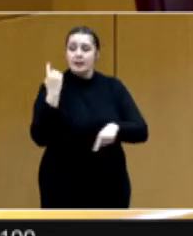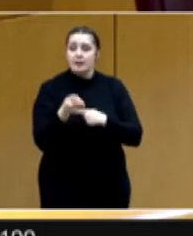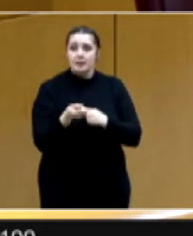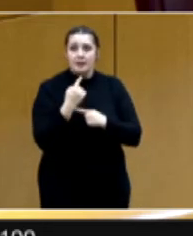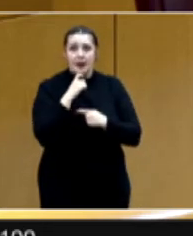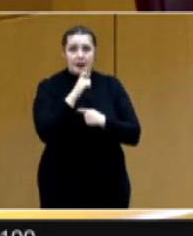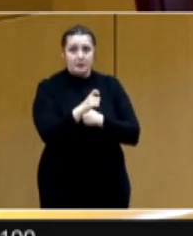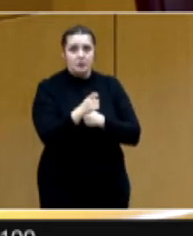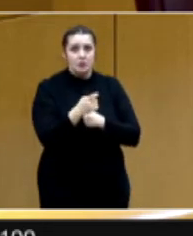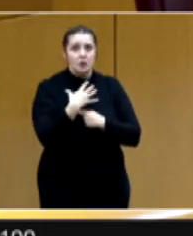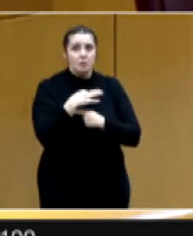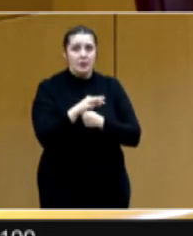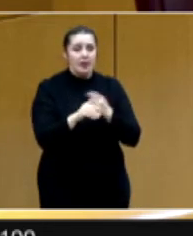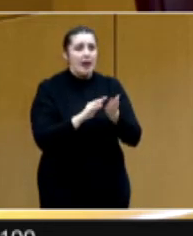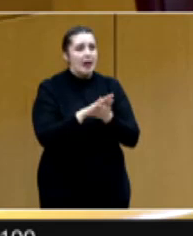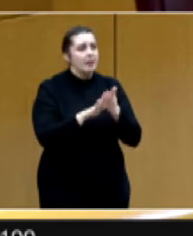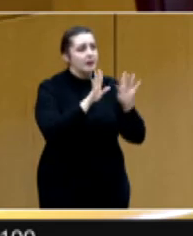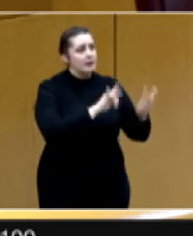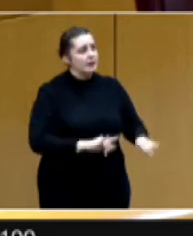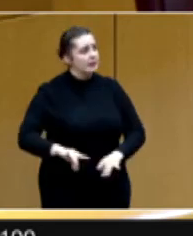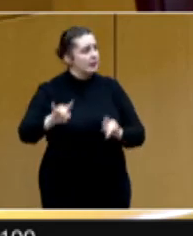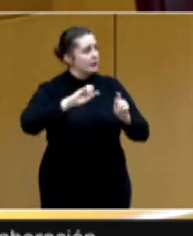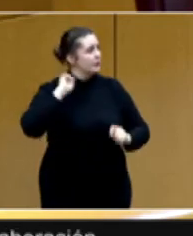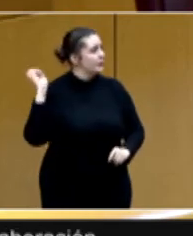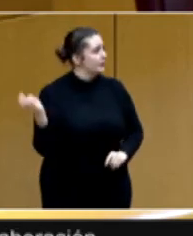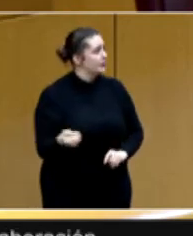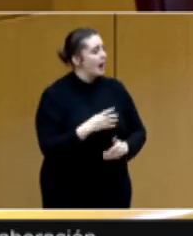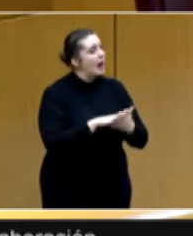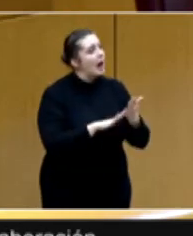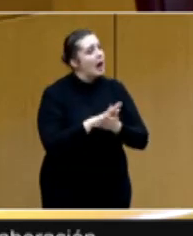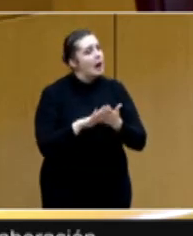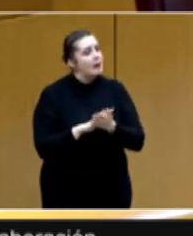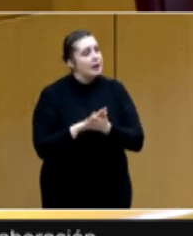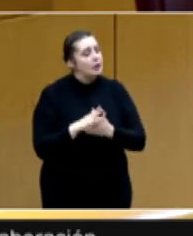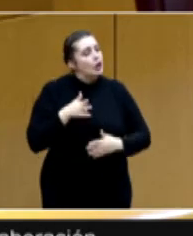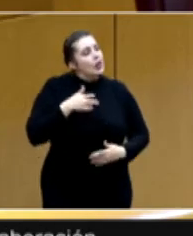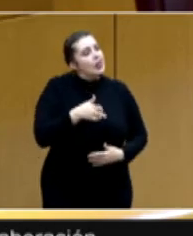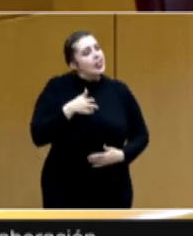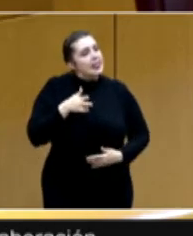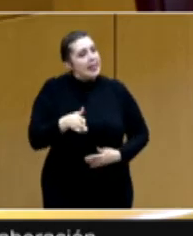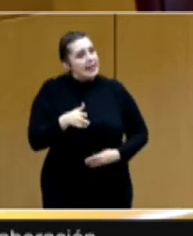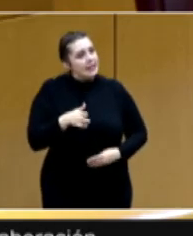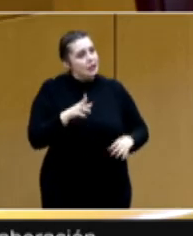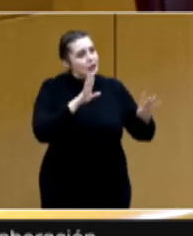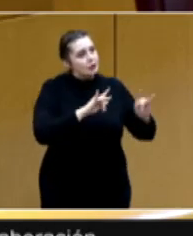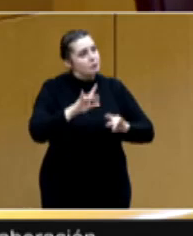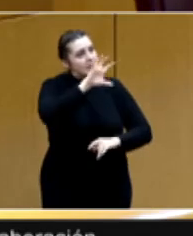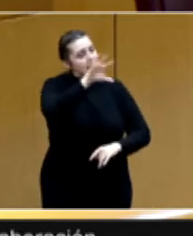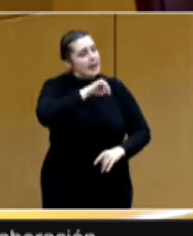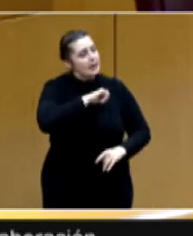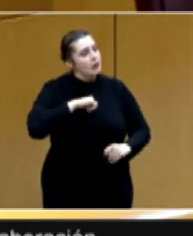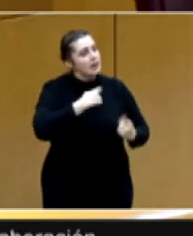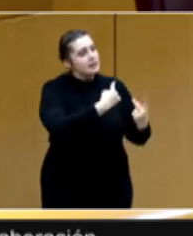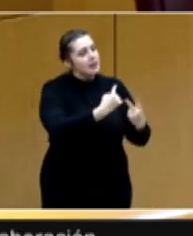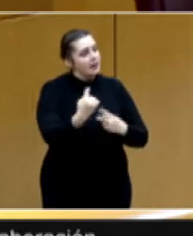que podremos hacer en diferentes territorios haciendo referencia a los diferentes derechos territoriales que por eso también estamos